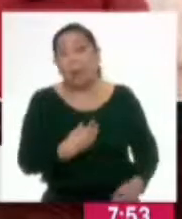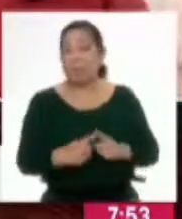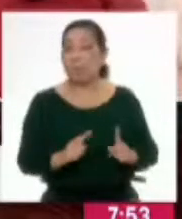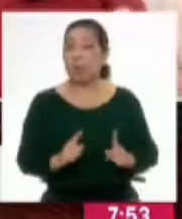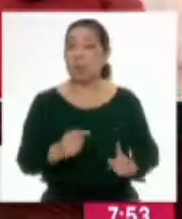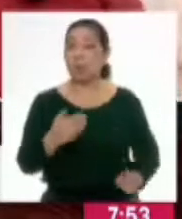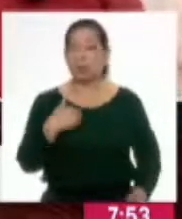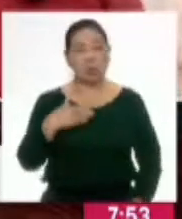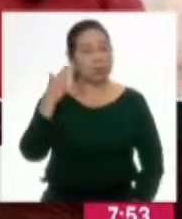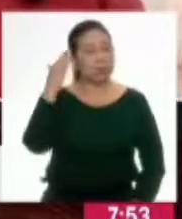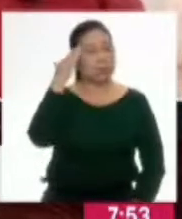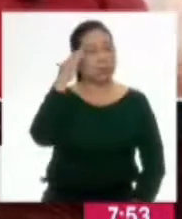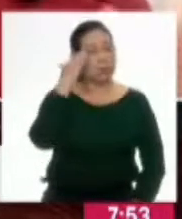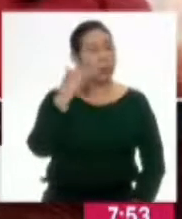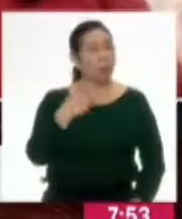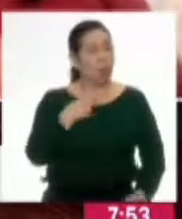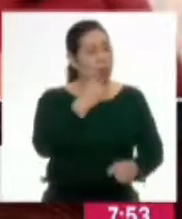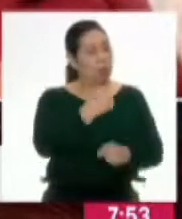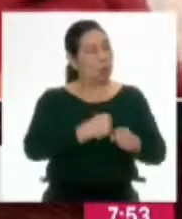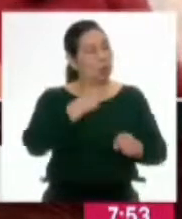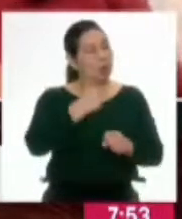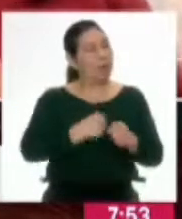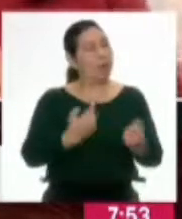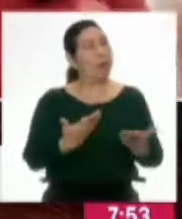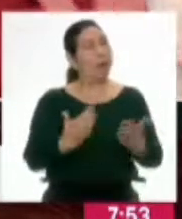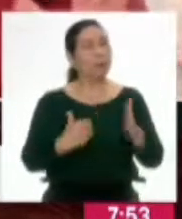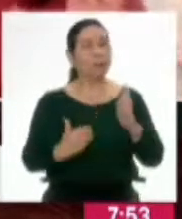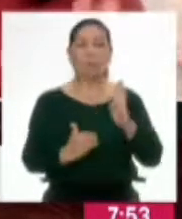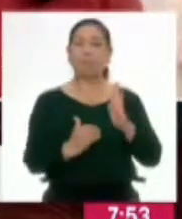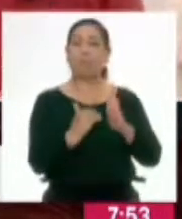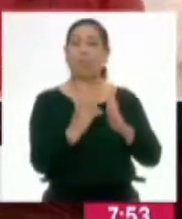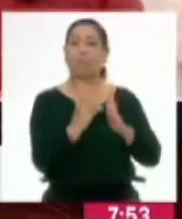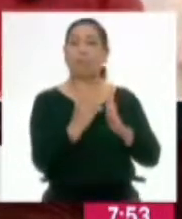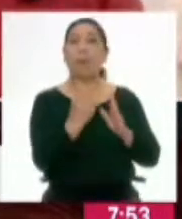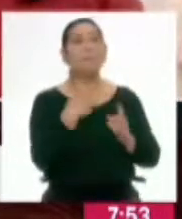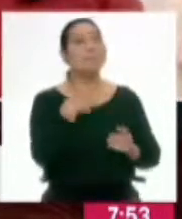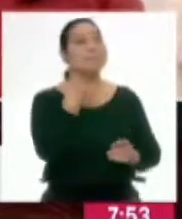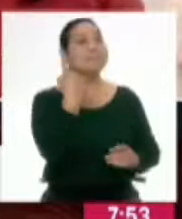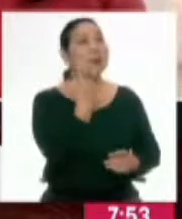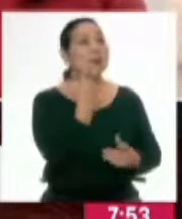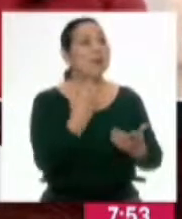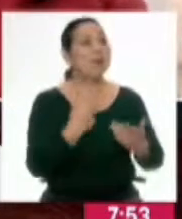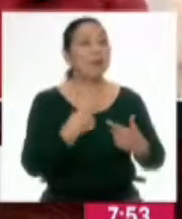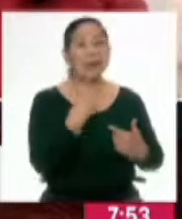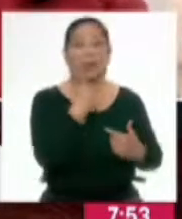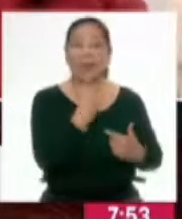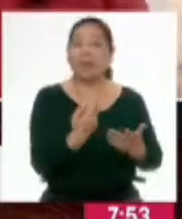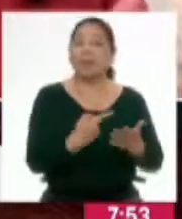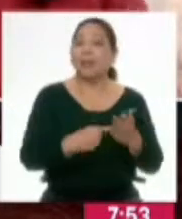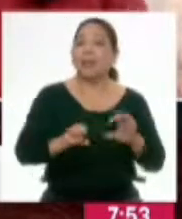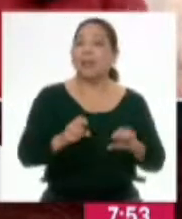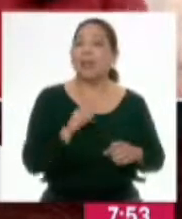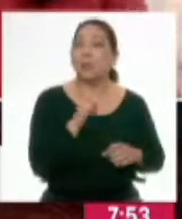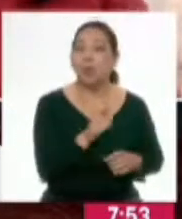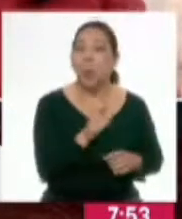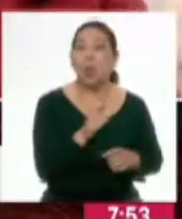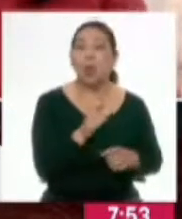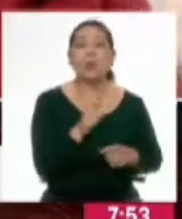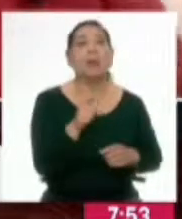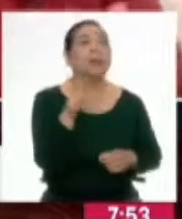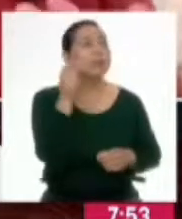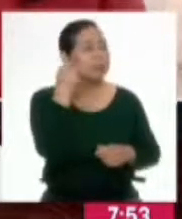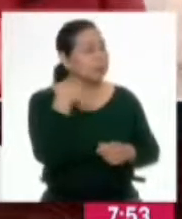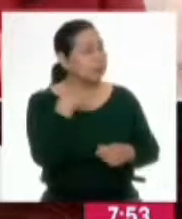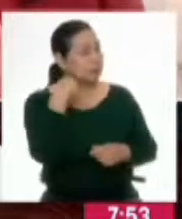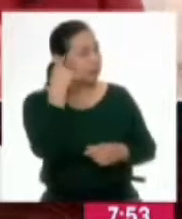yo elijo aprender a trabajar en una dinámica de crecimiento, el primer paso que yo diría que tienen que hacer es